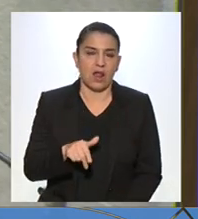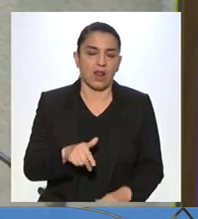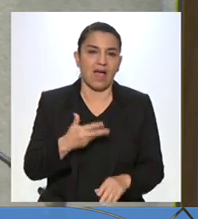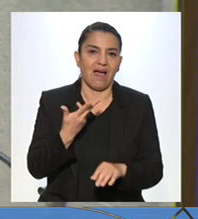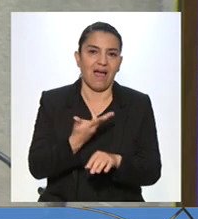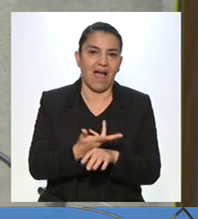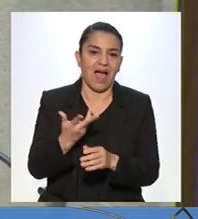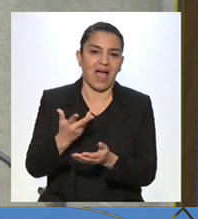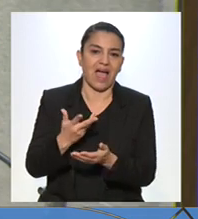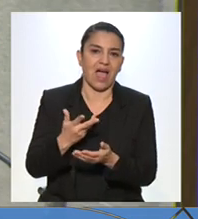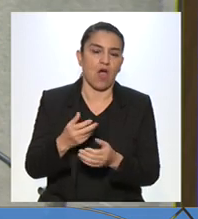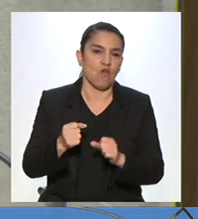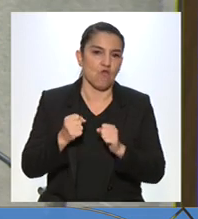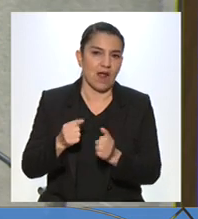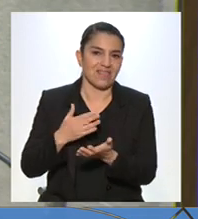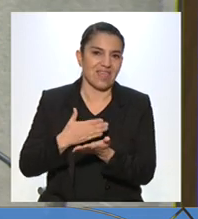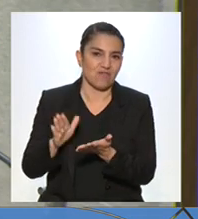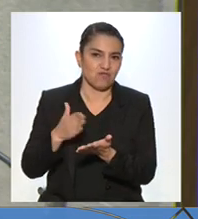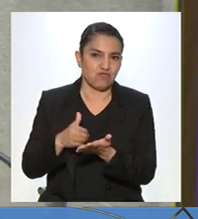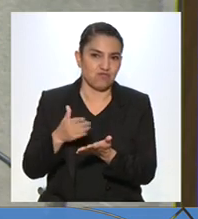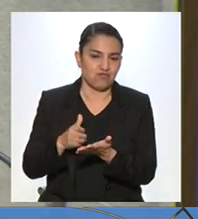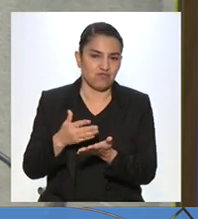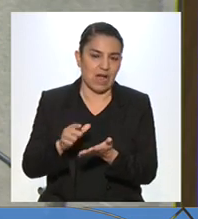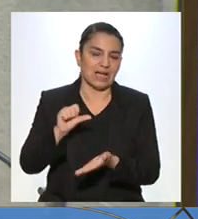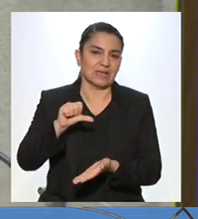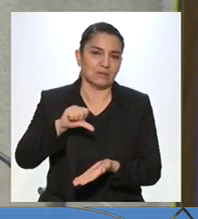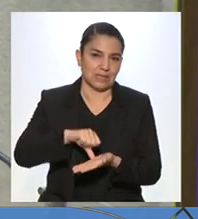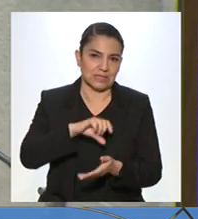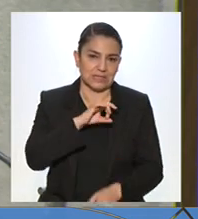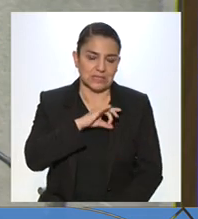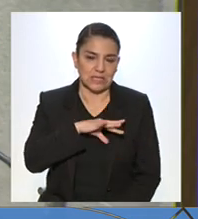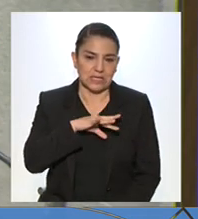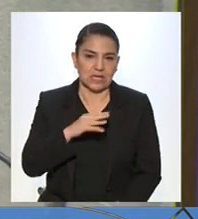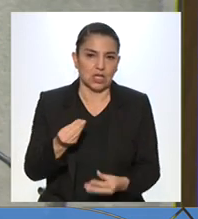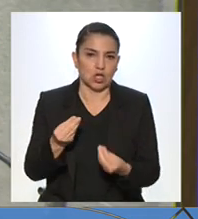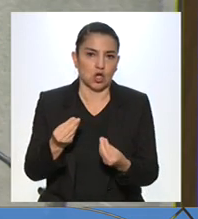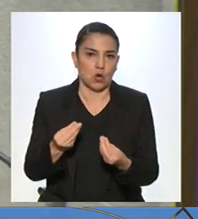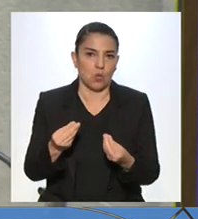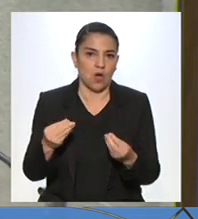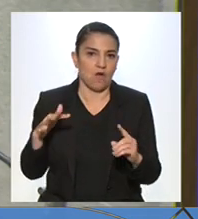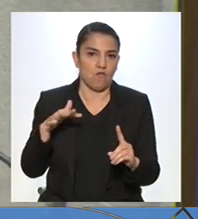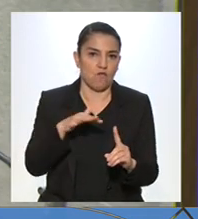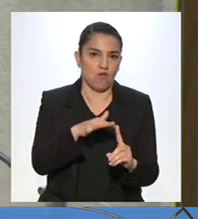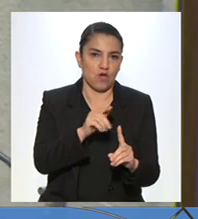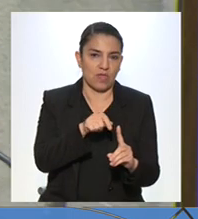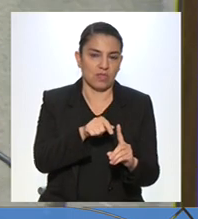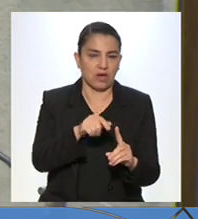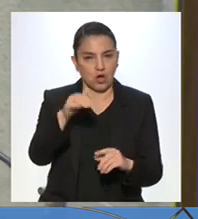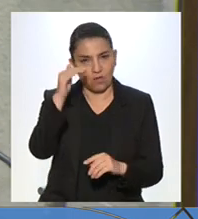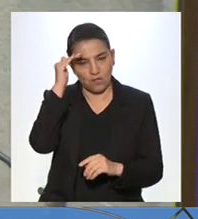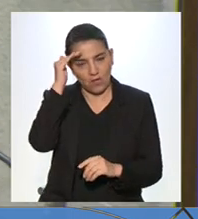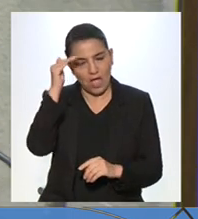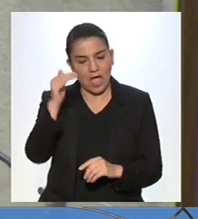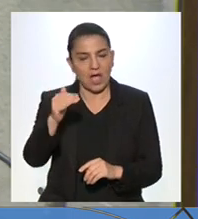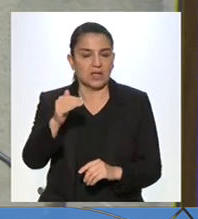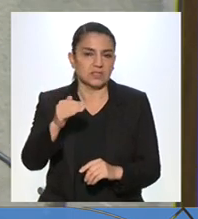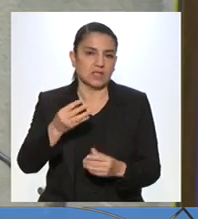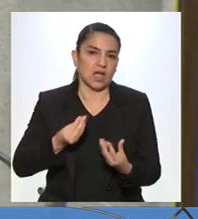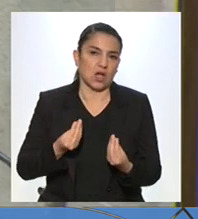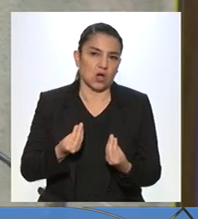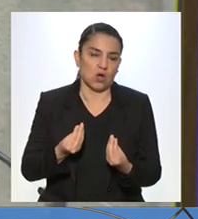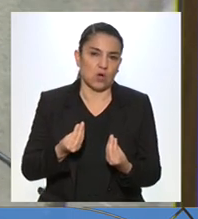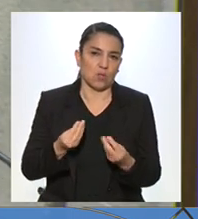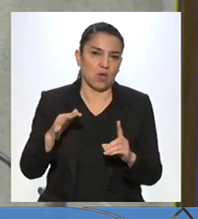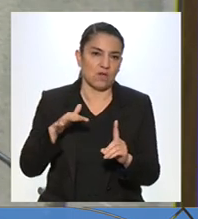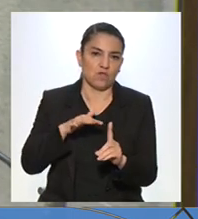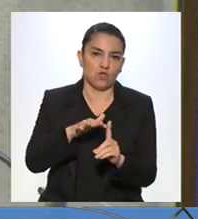una fuerte fuga de capitales del país. ¿Cuánto eso influye en la confianza? cuánto eso influye en la posibilidad de